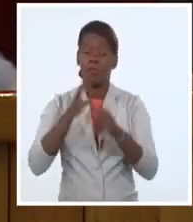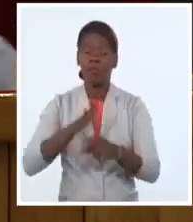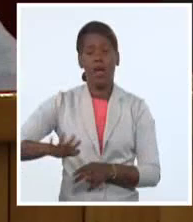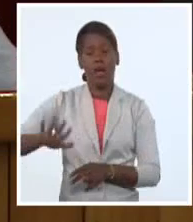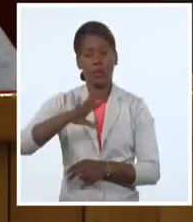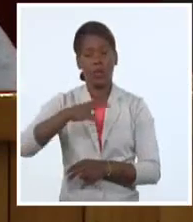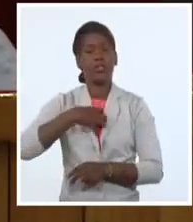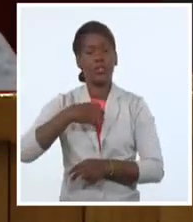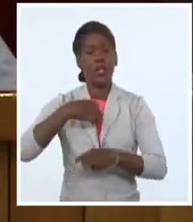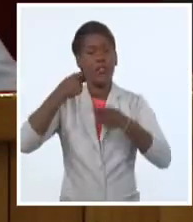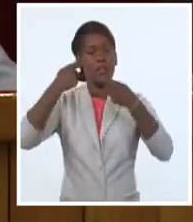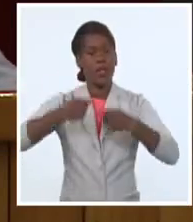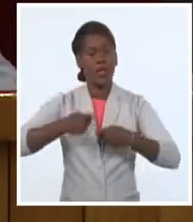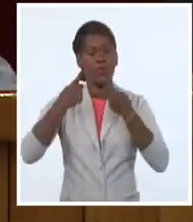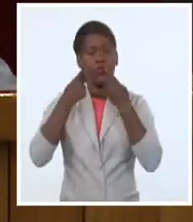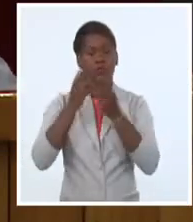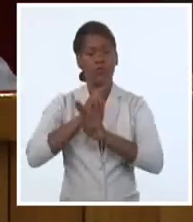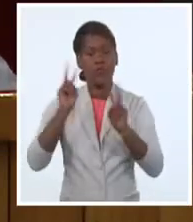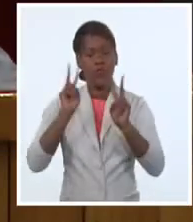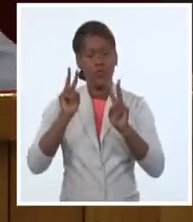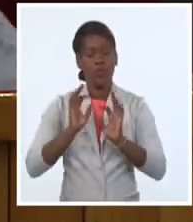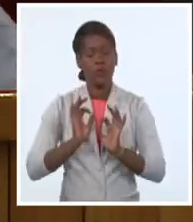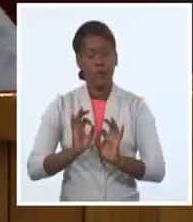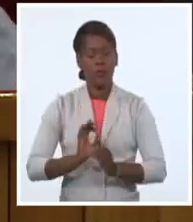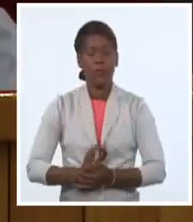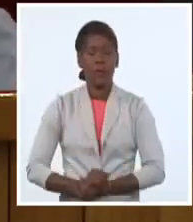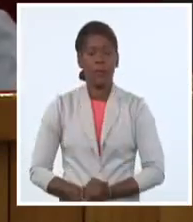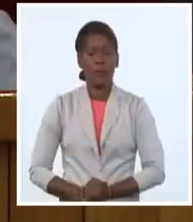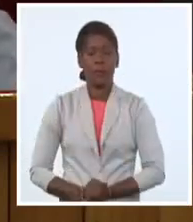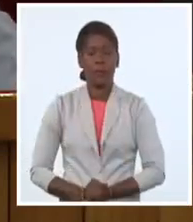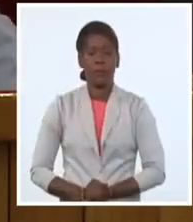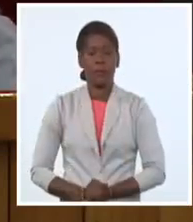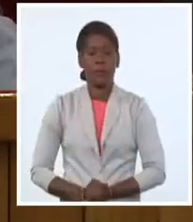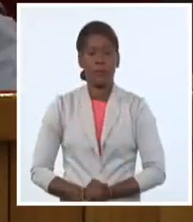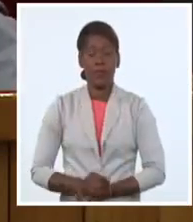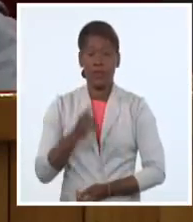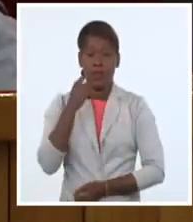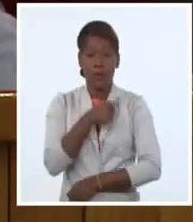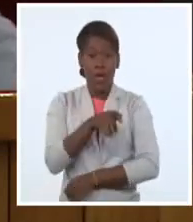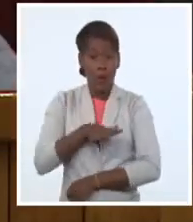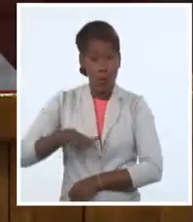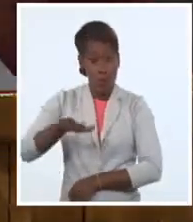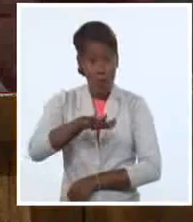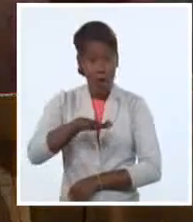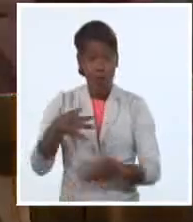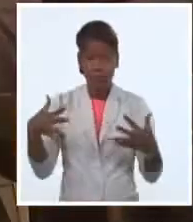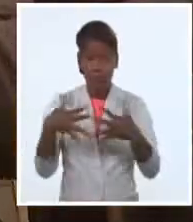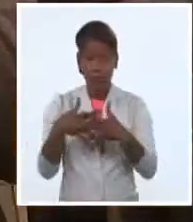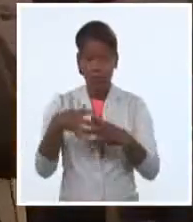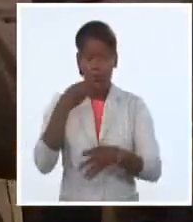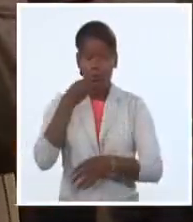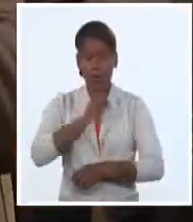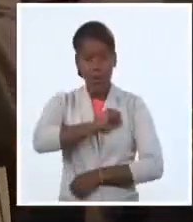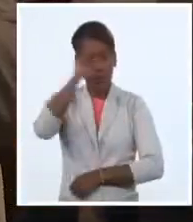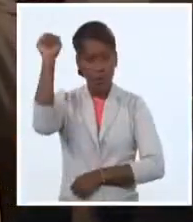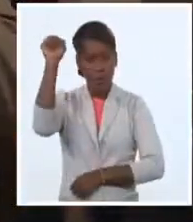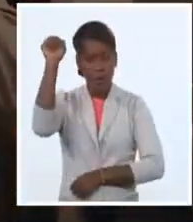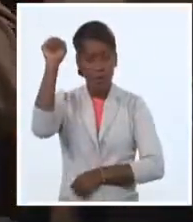permite disfrutar del resto de los derechos. La participación ciudadana salva.